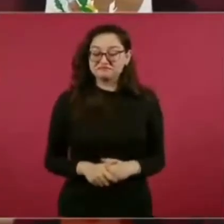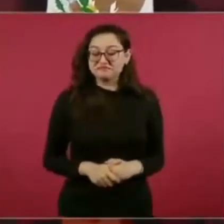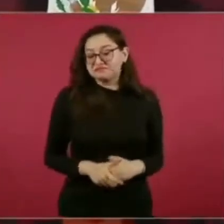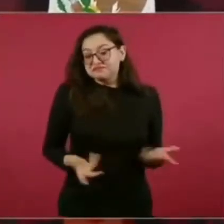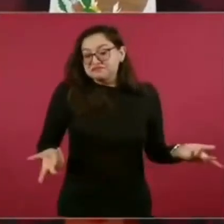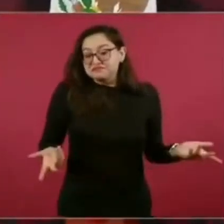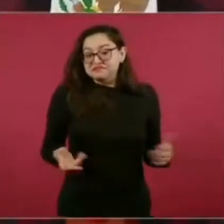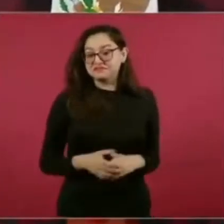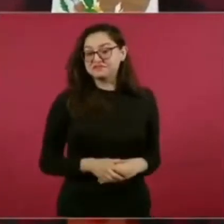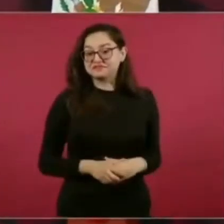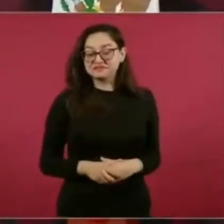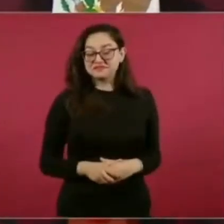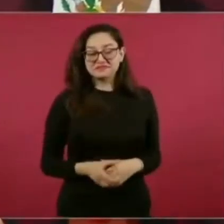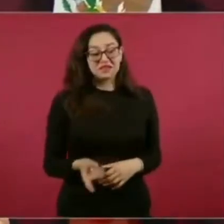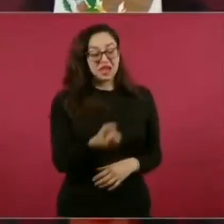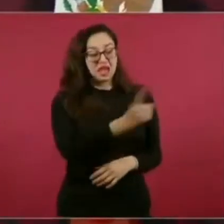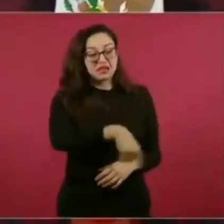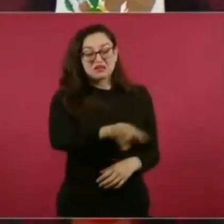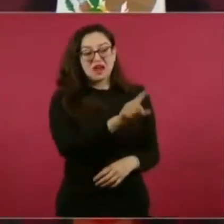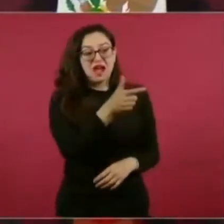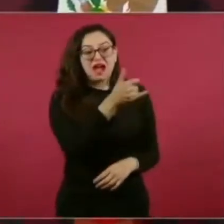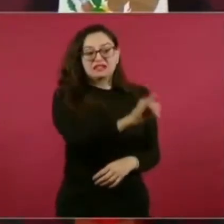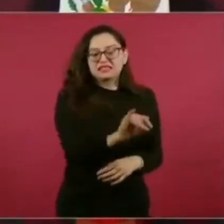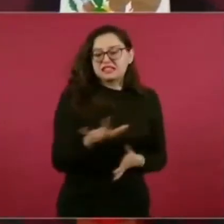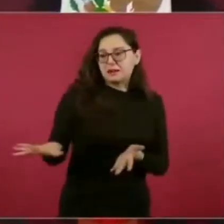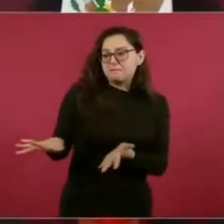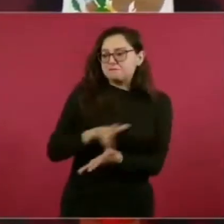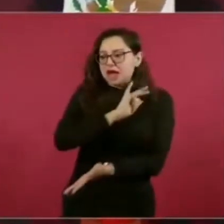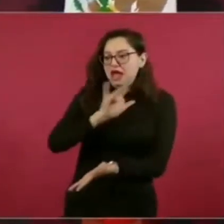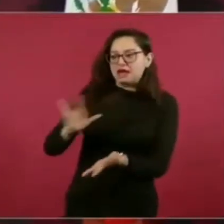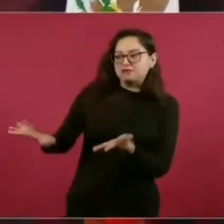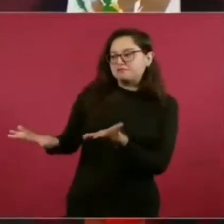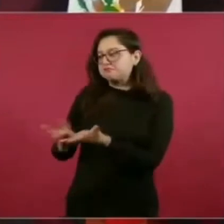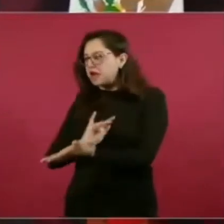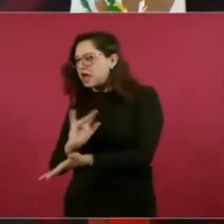porque es temporada de sopilotes.